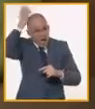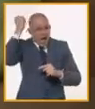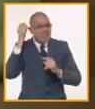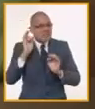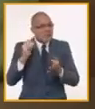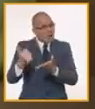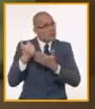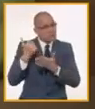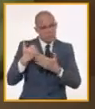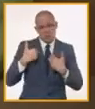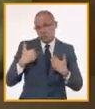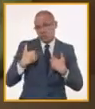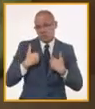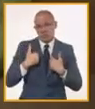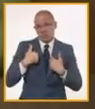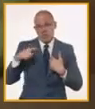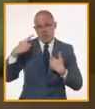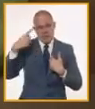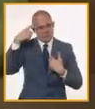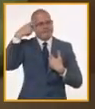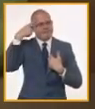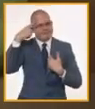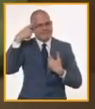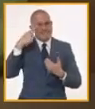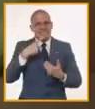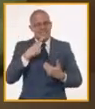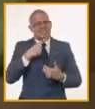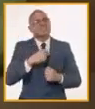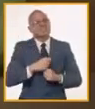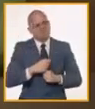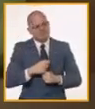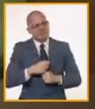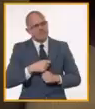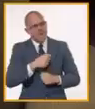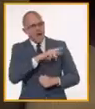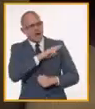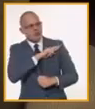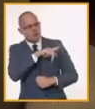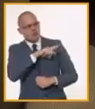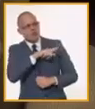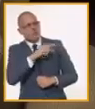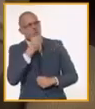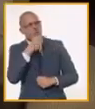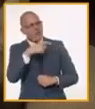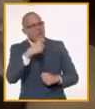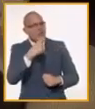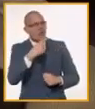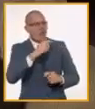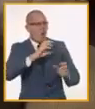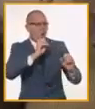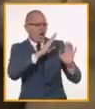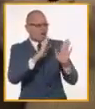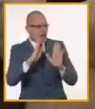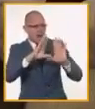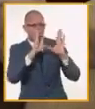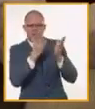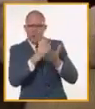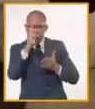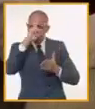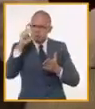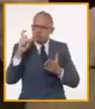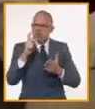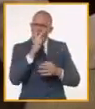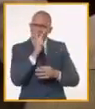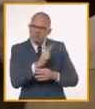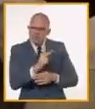entendió que verdad aquello tenía que centralizarse. Tenía que centralizarse porque, bueno, en los distintos lugares